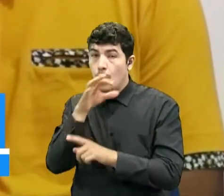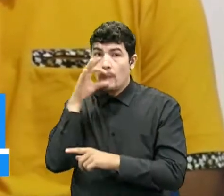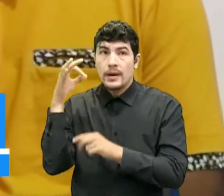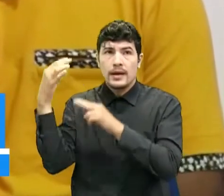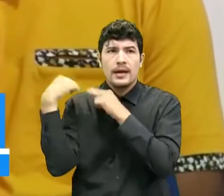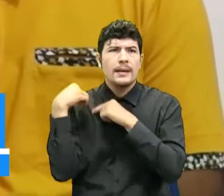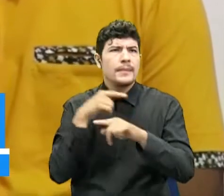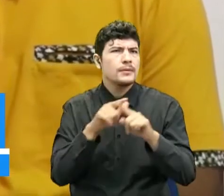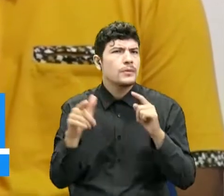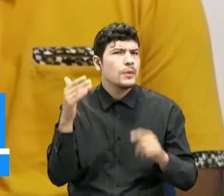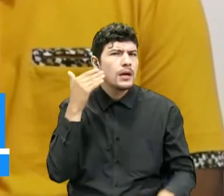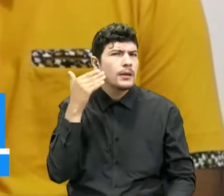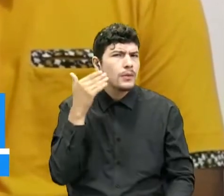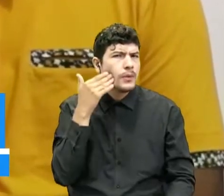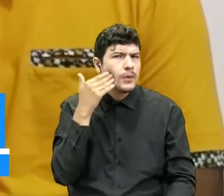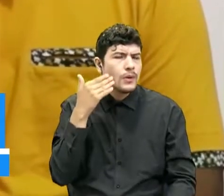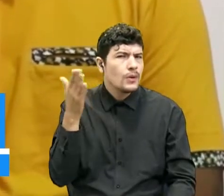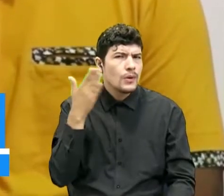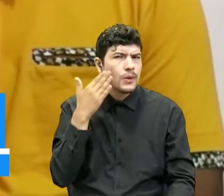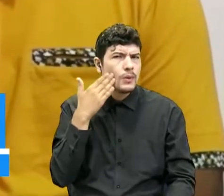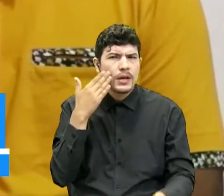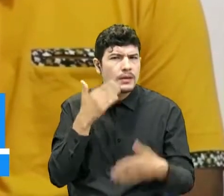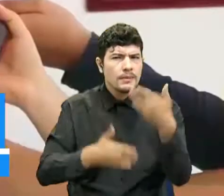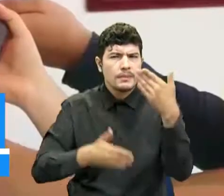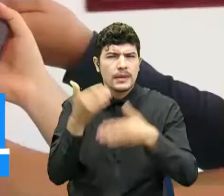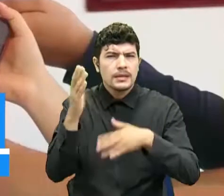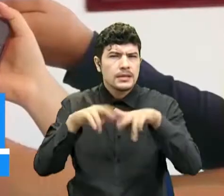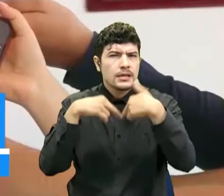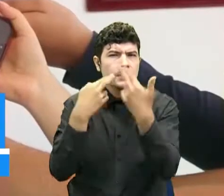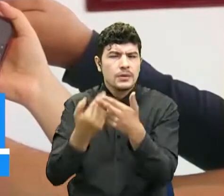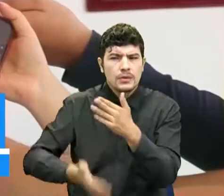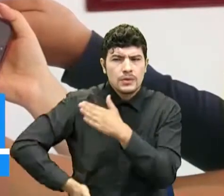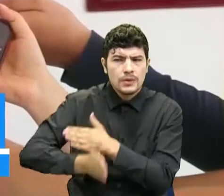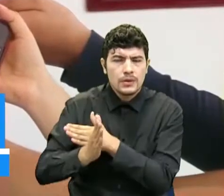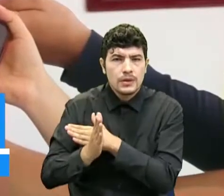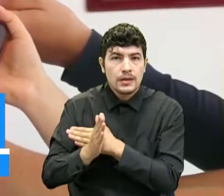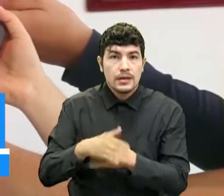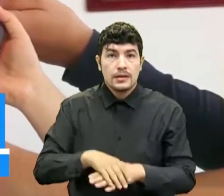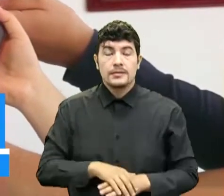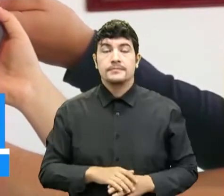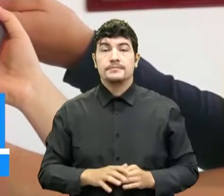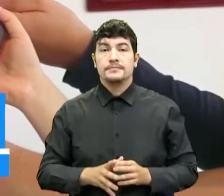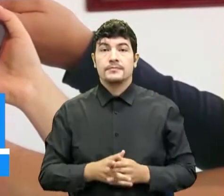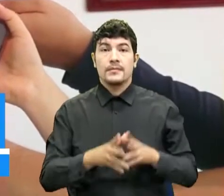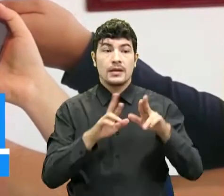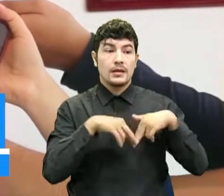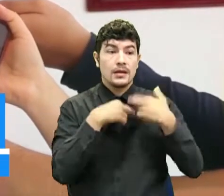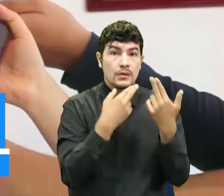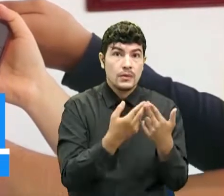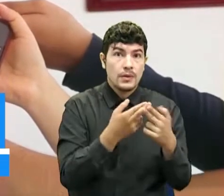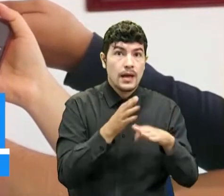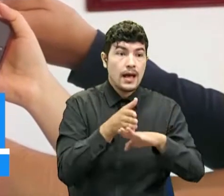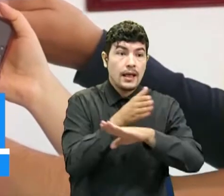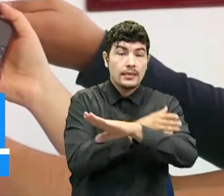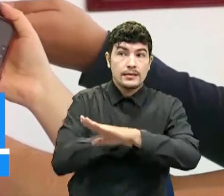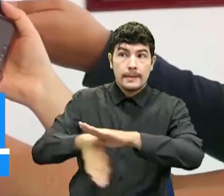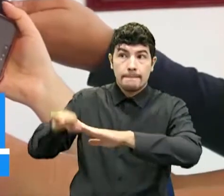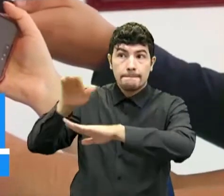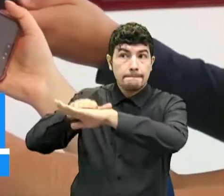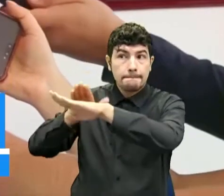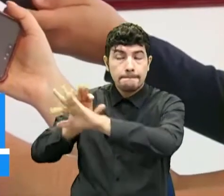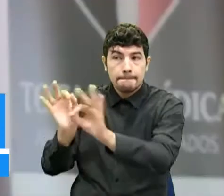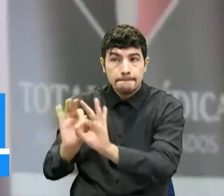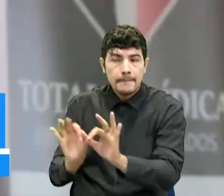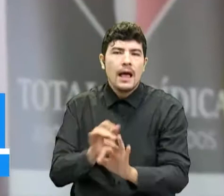se retomaría la audiencia preliminar de imputación? Si no ha sido llamado el señor Arlington a las audiencias preliminares, es porque quizás está en